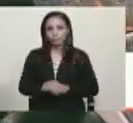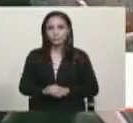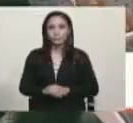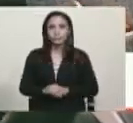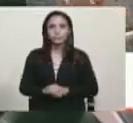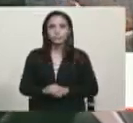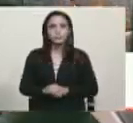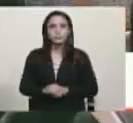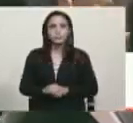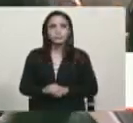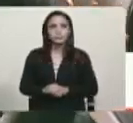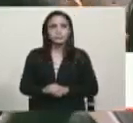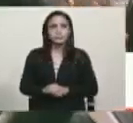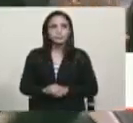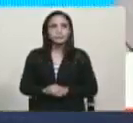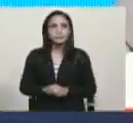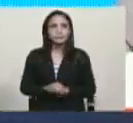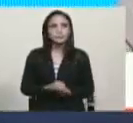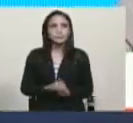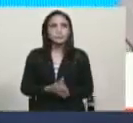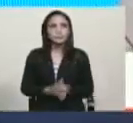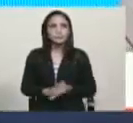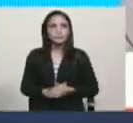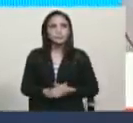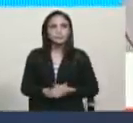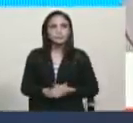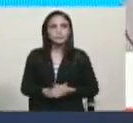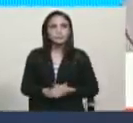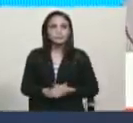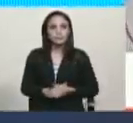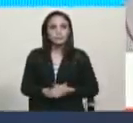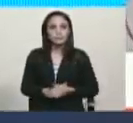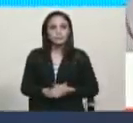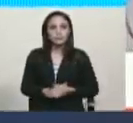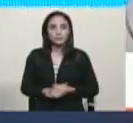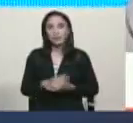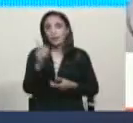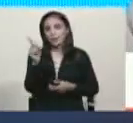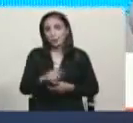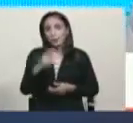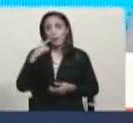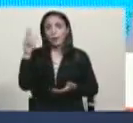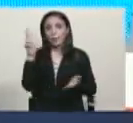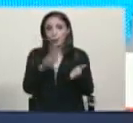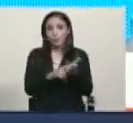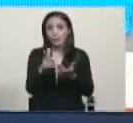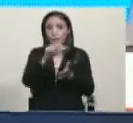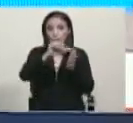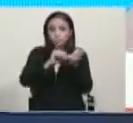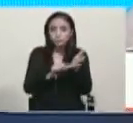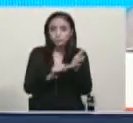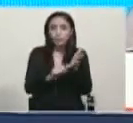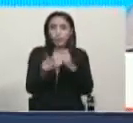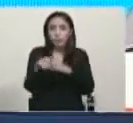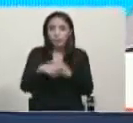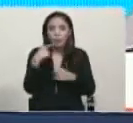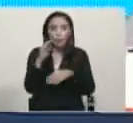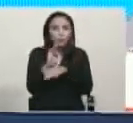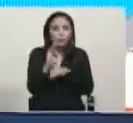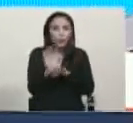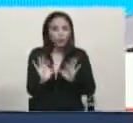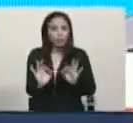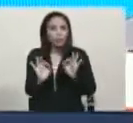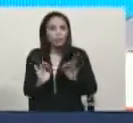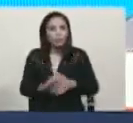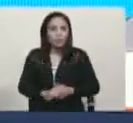Chiquinquirá y Maracaibo. Y además recursos para el área de quirófano y la unidad de cuidados